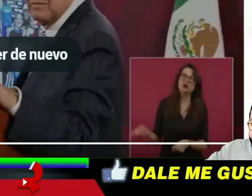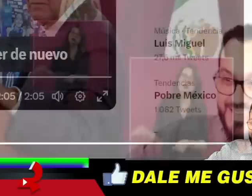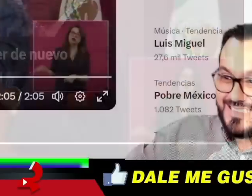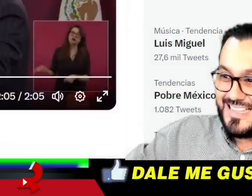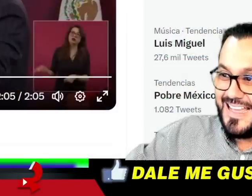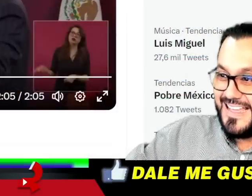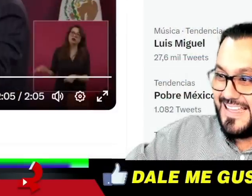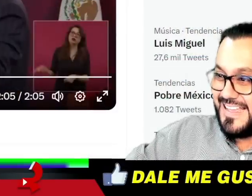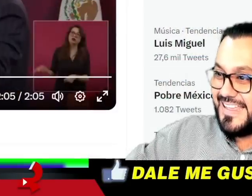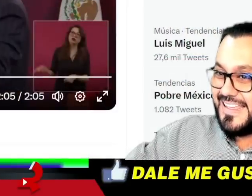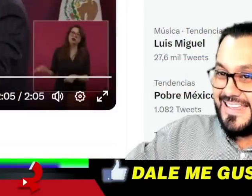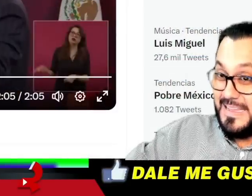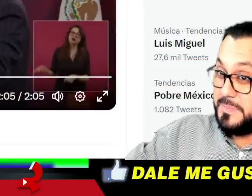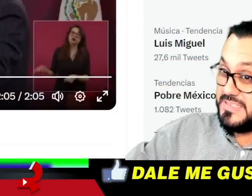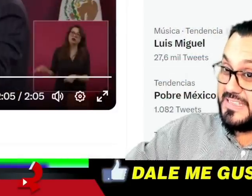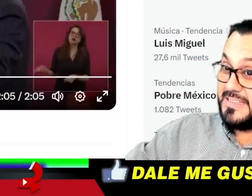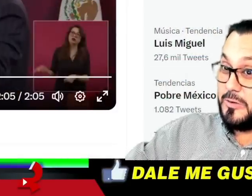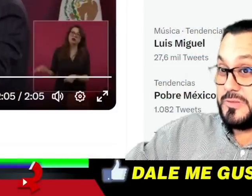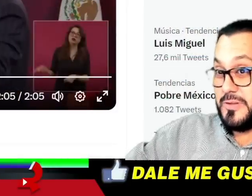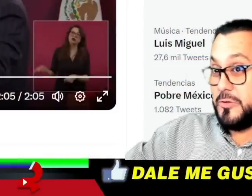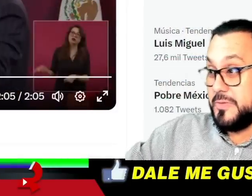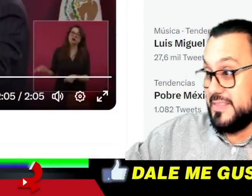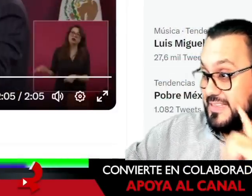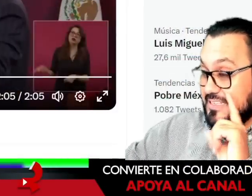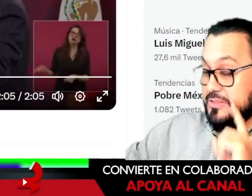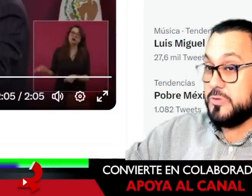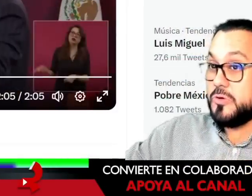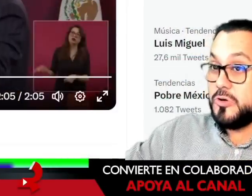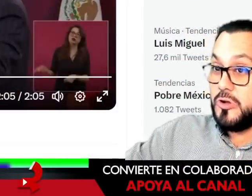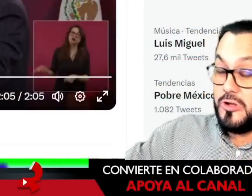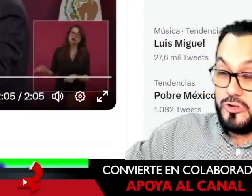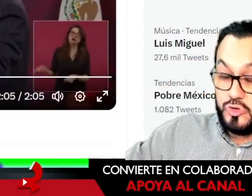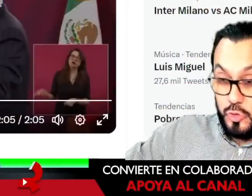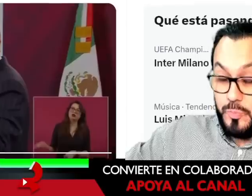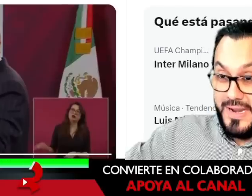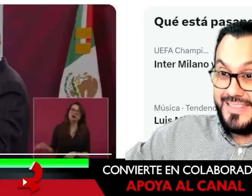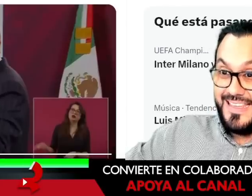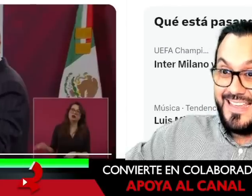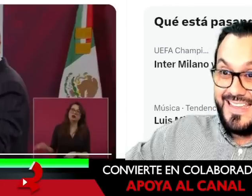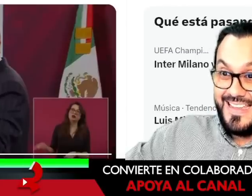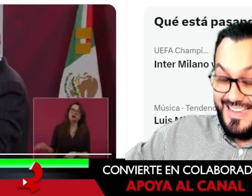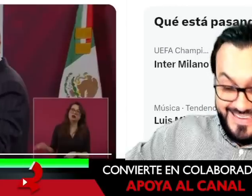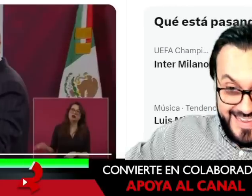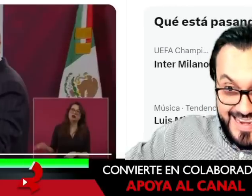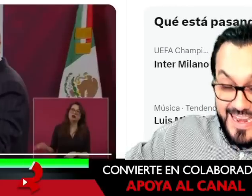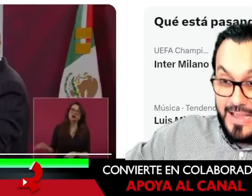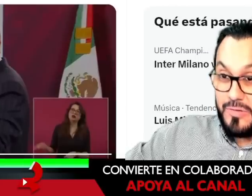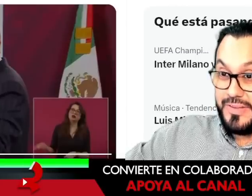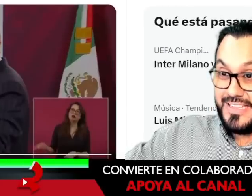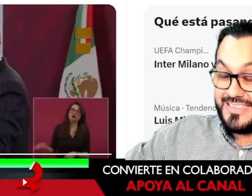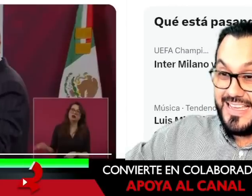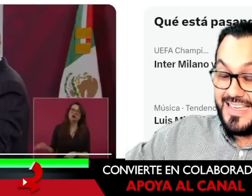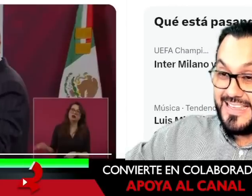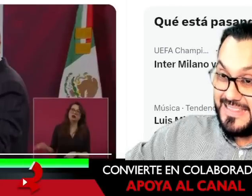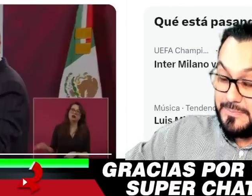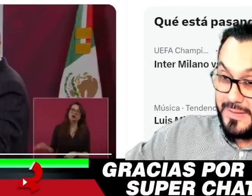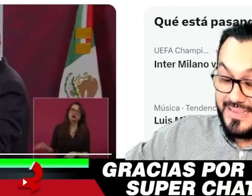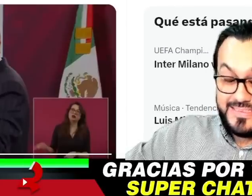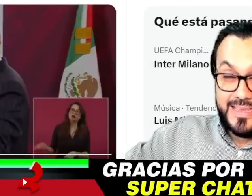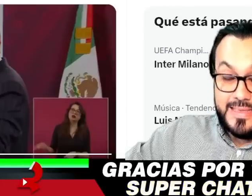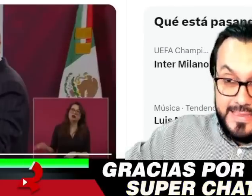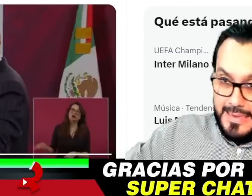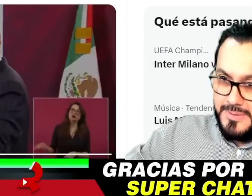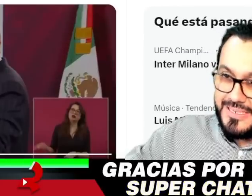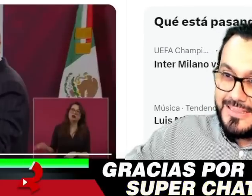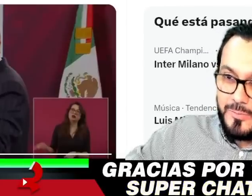Bueno, pues ahí está el presidente López Obrador diciendo su parte en la conferencia de